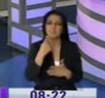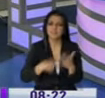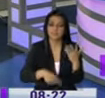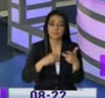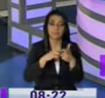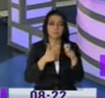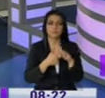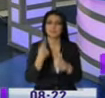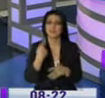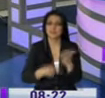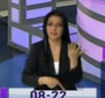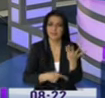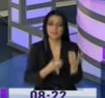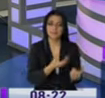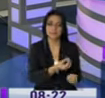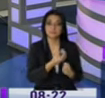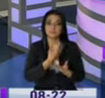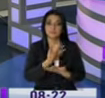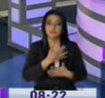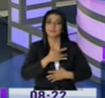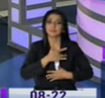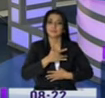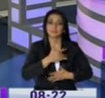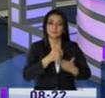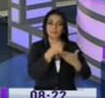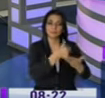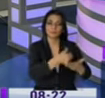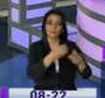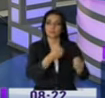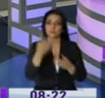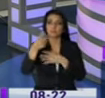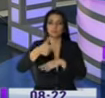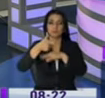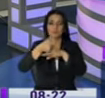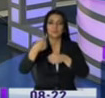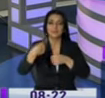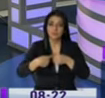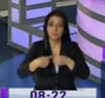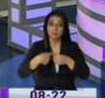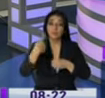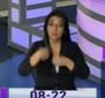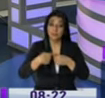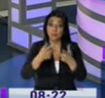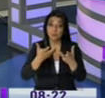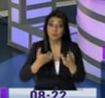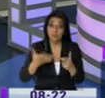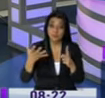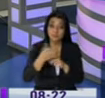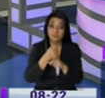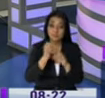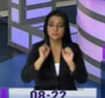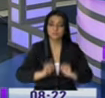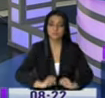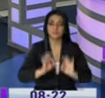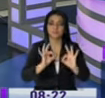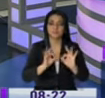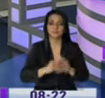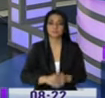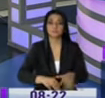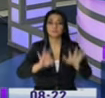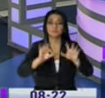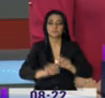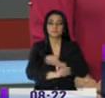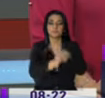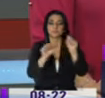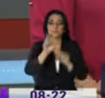son también en las nuestras, en favor de ir consumiendo este Quito que tanto usted aspira y que todos aspiramos. Ahora son las 8 de la mañana